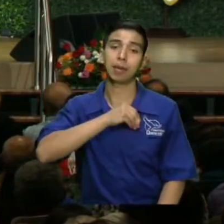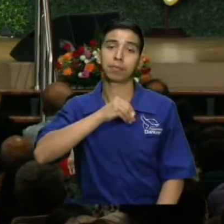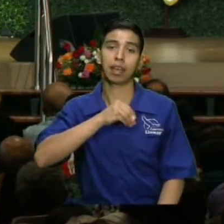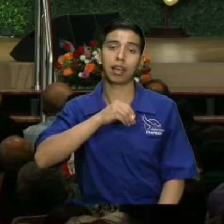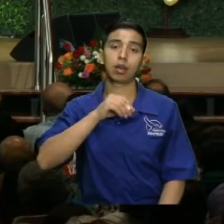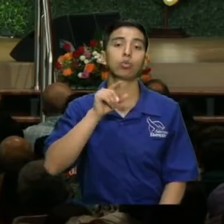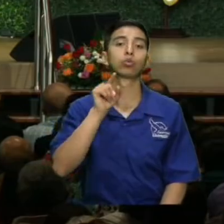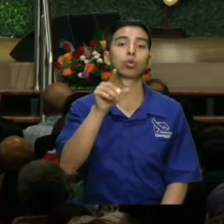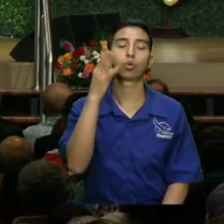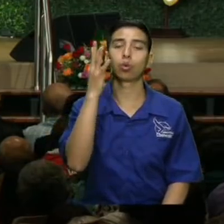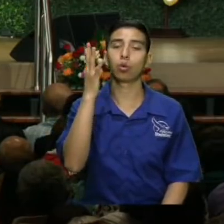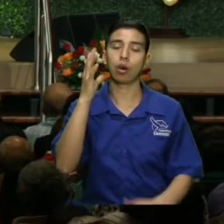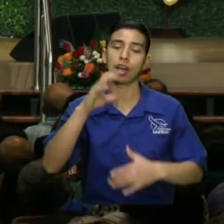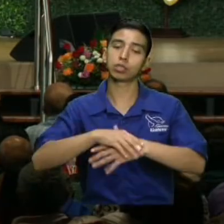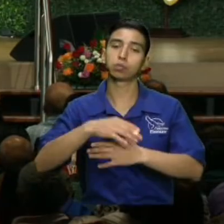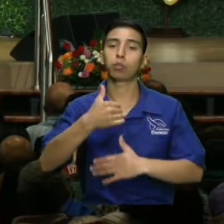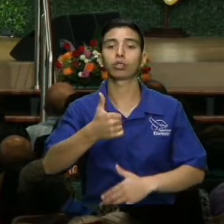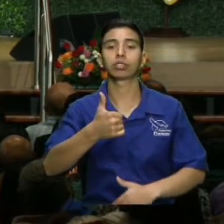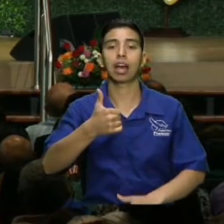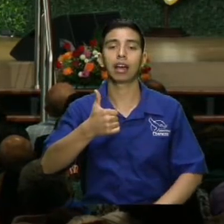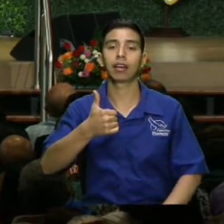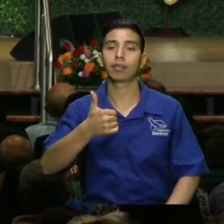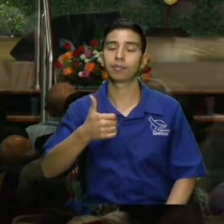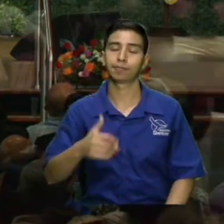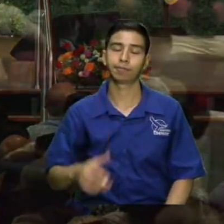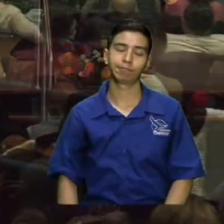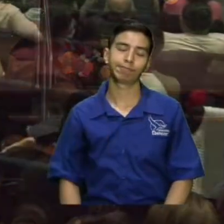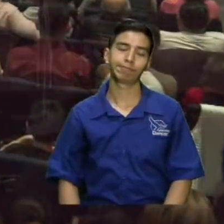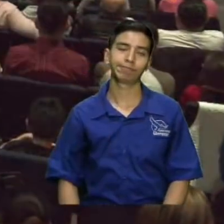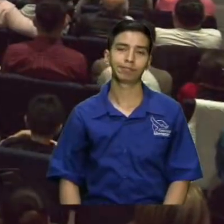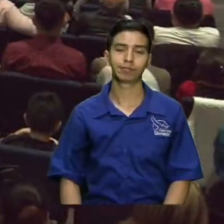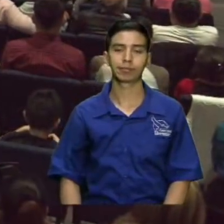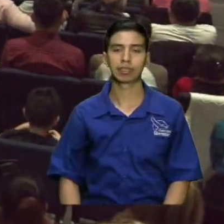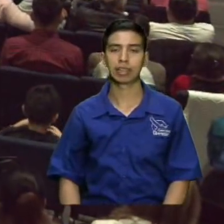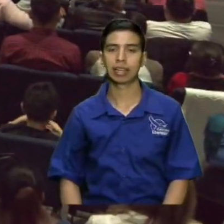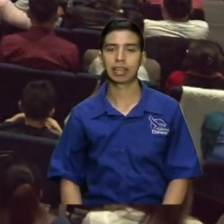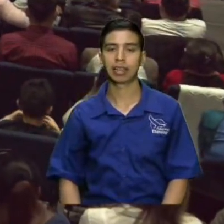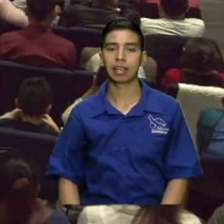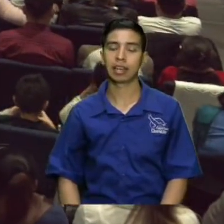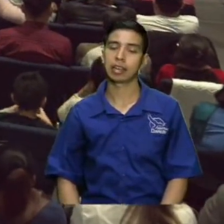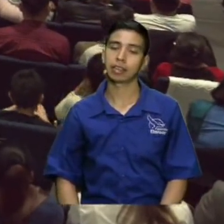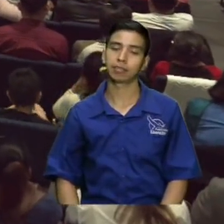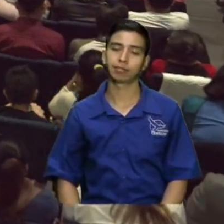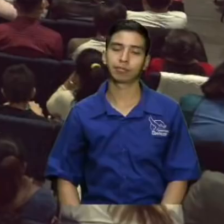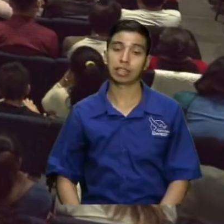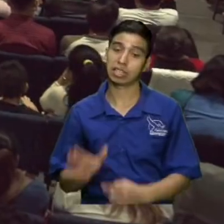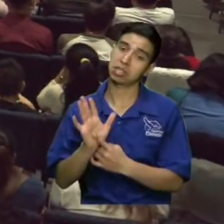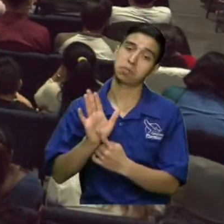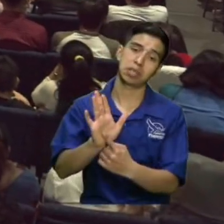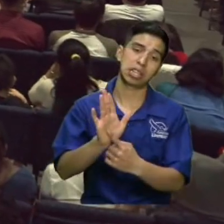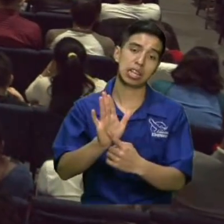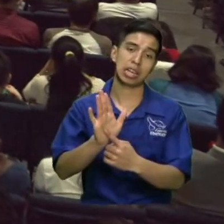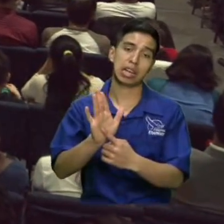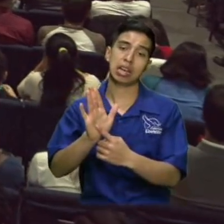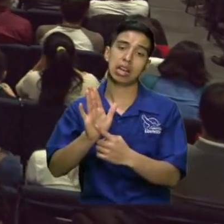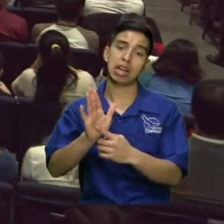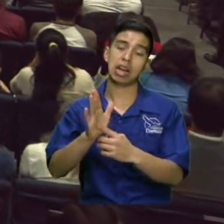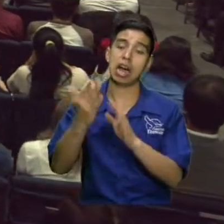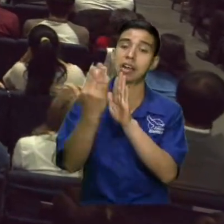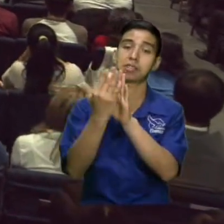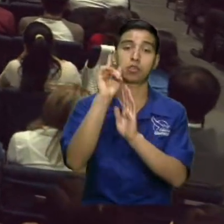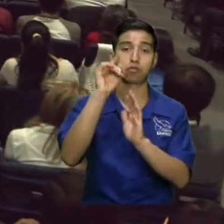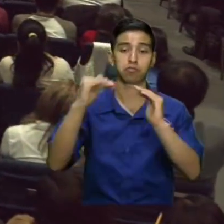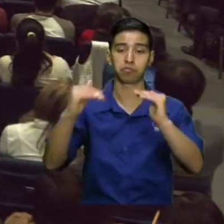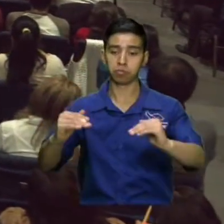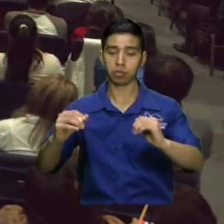Pero ahí quiere decir reclamar de otra manera, ¿verdad? Que se presente ante un tribunal y diga: tengo este derecho.